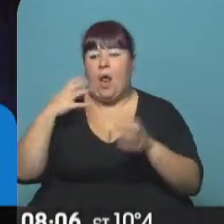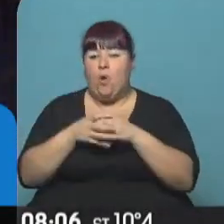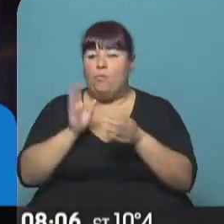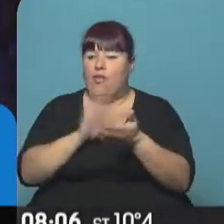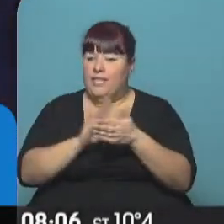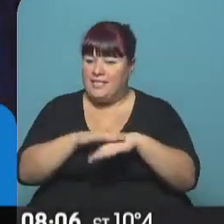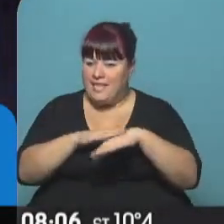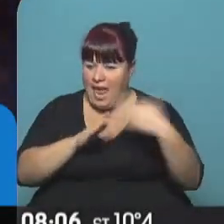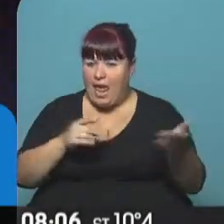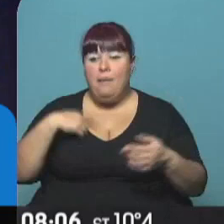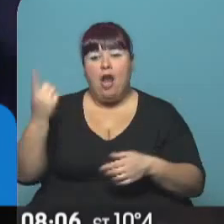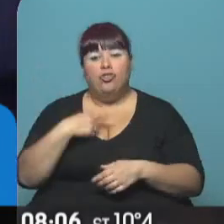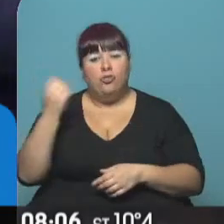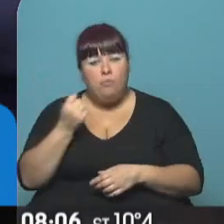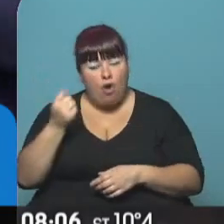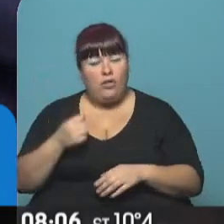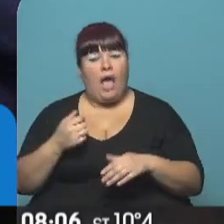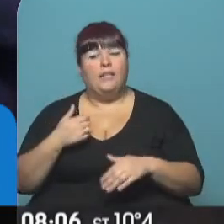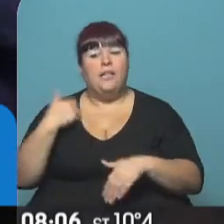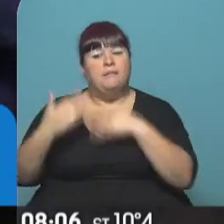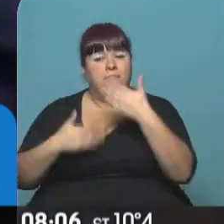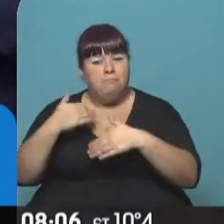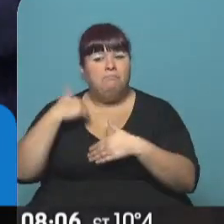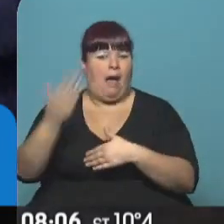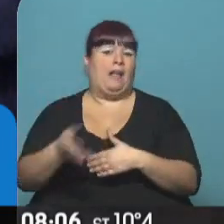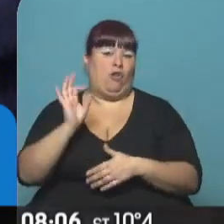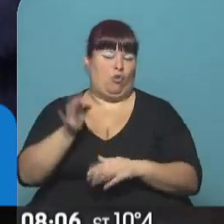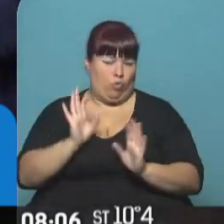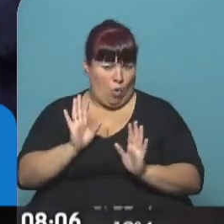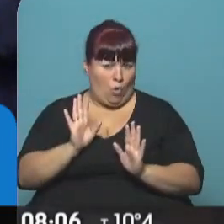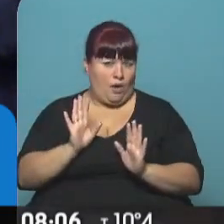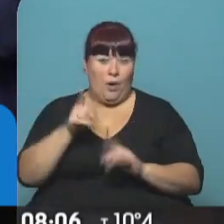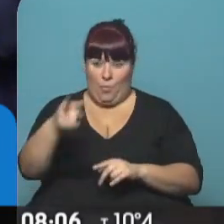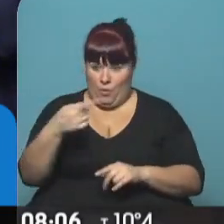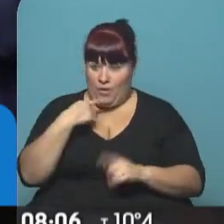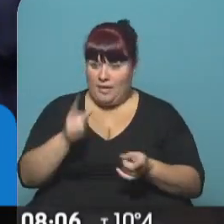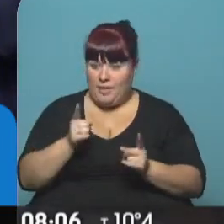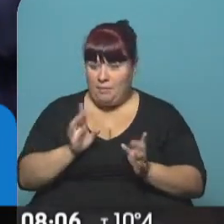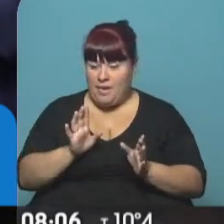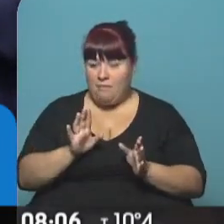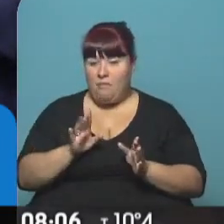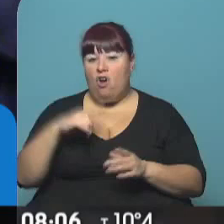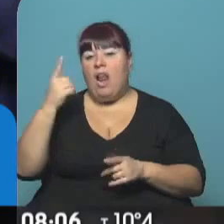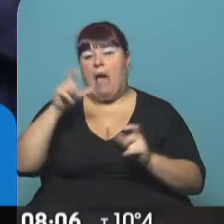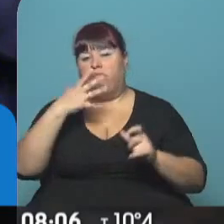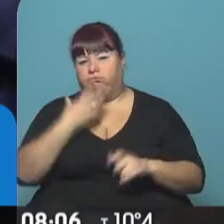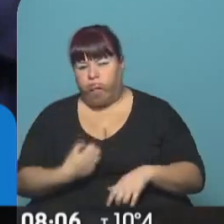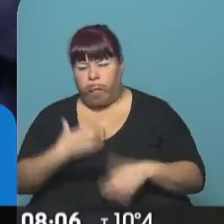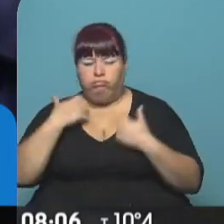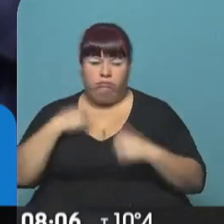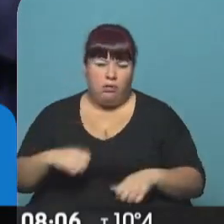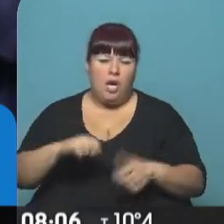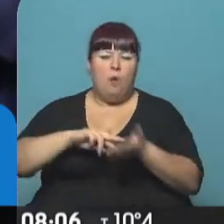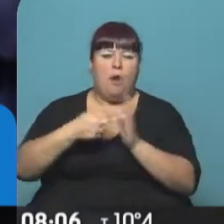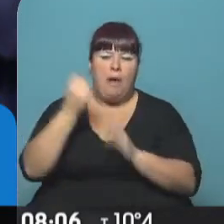Izquierda y esto para nosotros es clave. Se va a profundizar en octubre, por lo que vos dijiste, el descontento popular, la